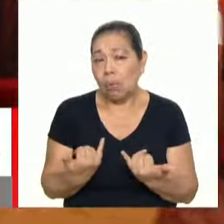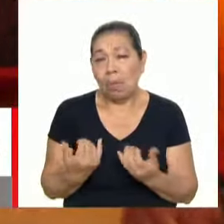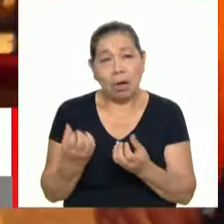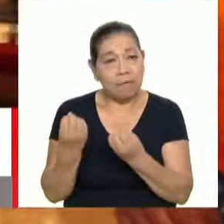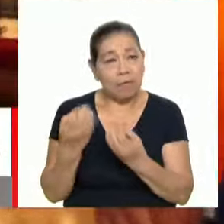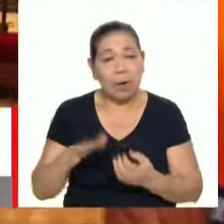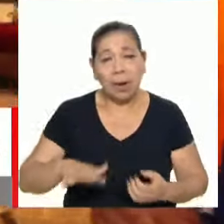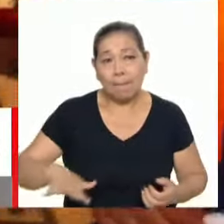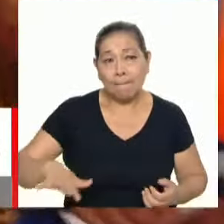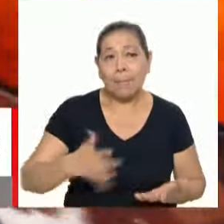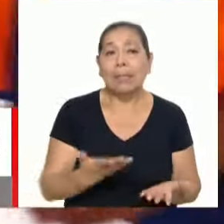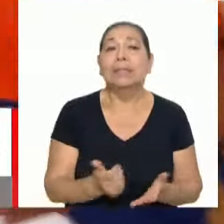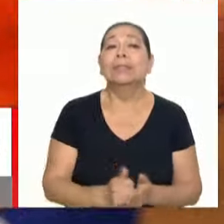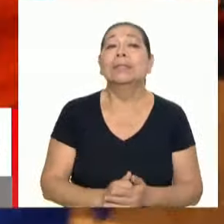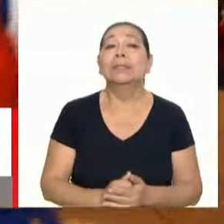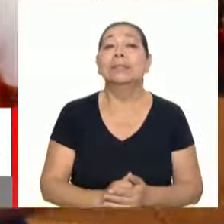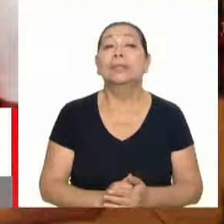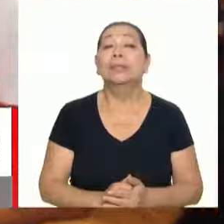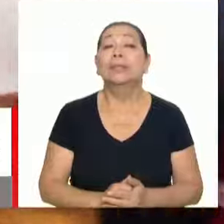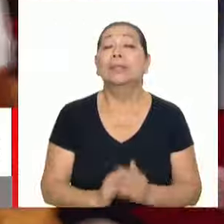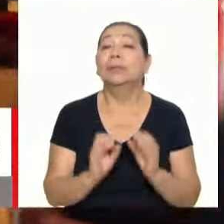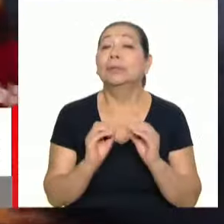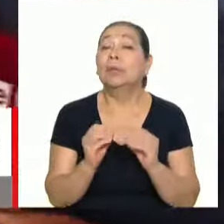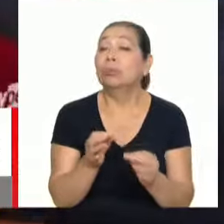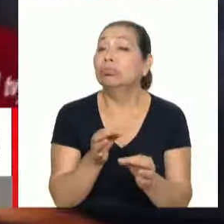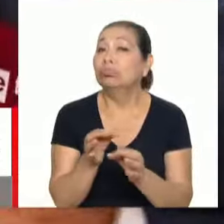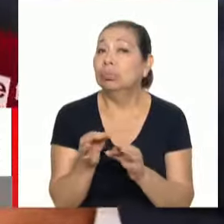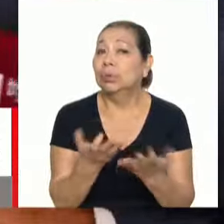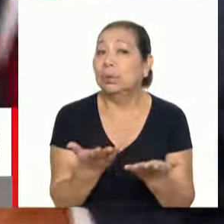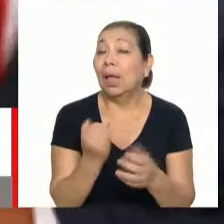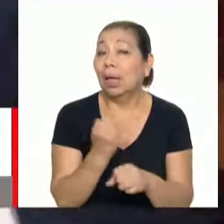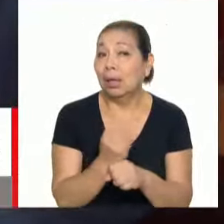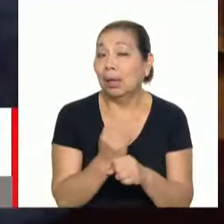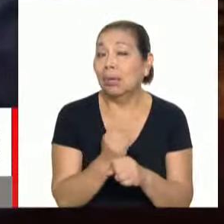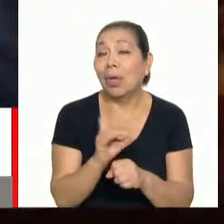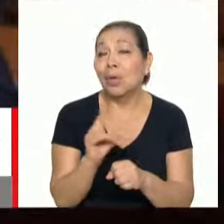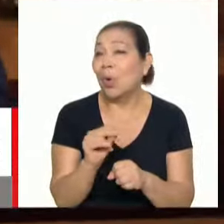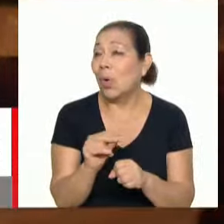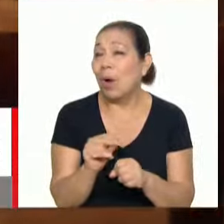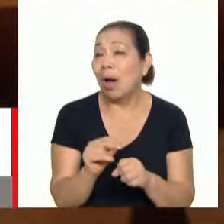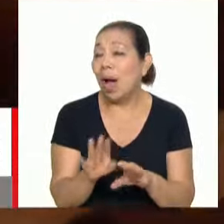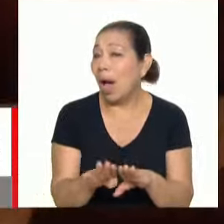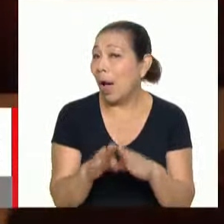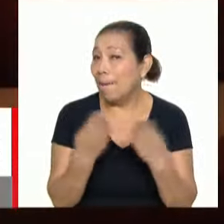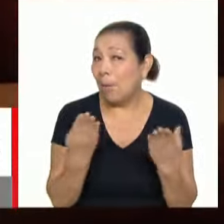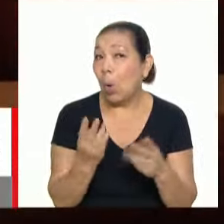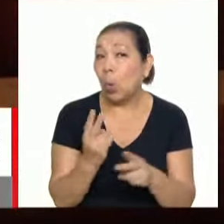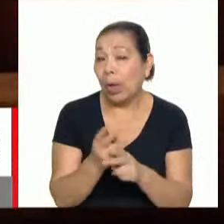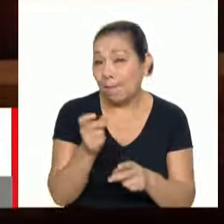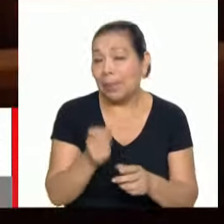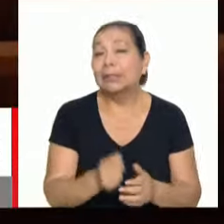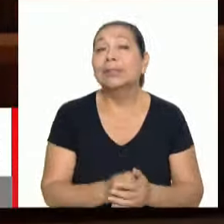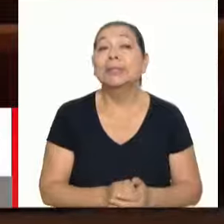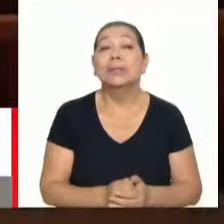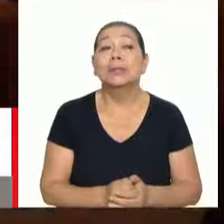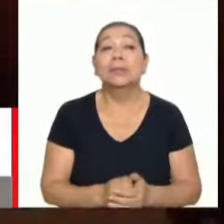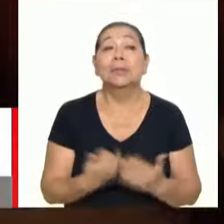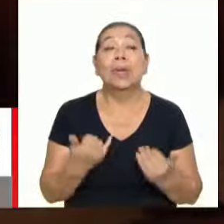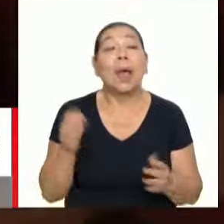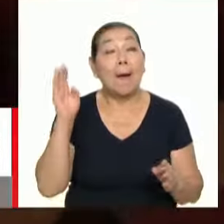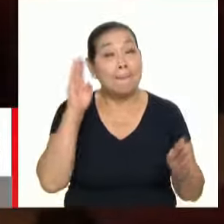los feligreses, en dar detalles con relación a estas iglesias que no están aptas y también por el tema de seguridad. Bueno,